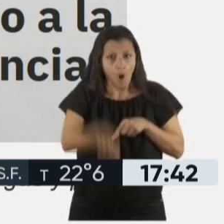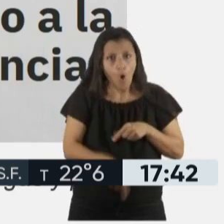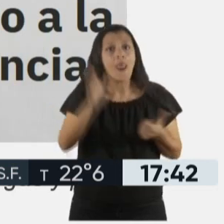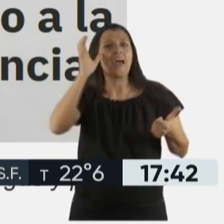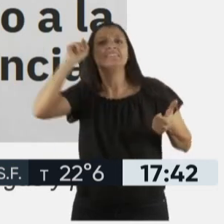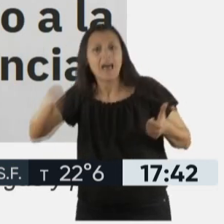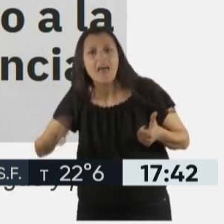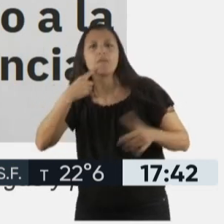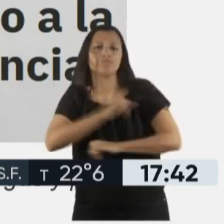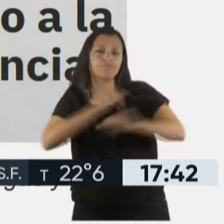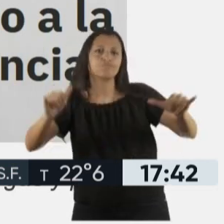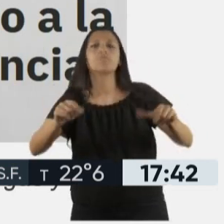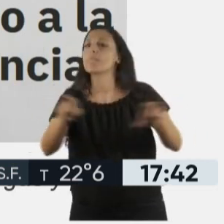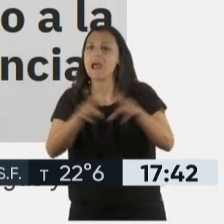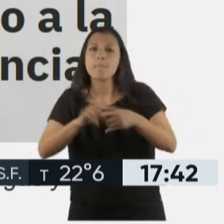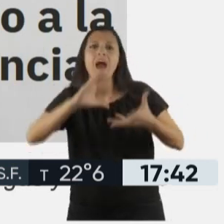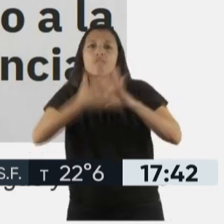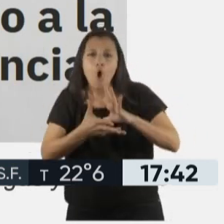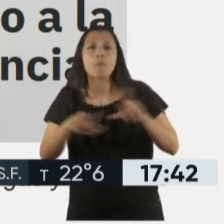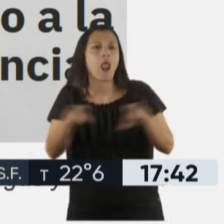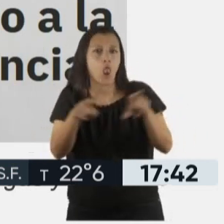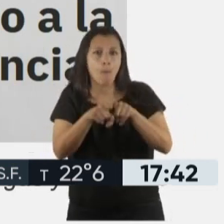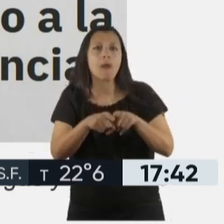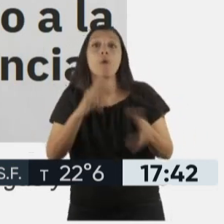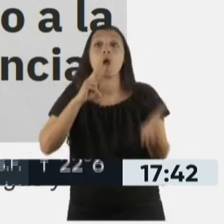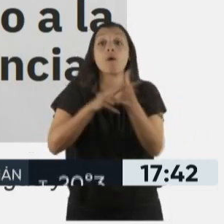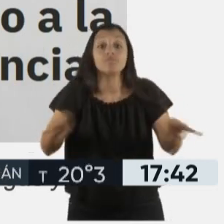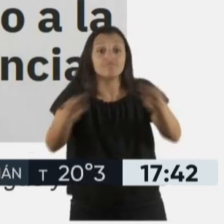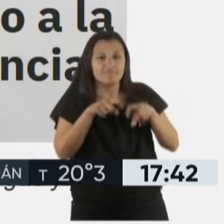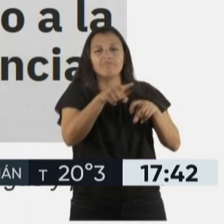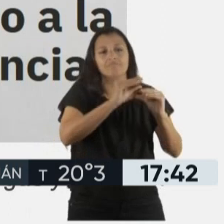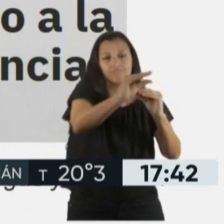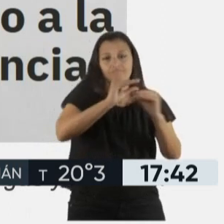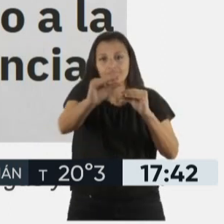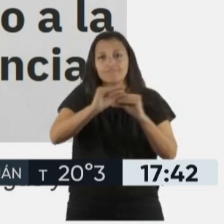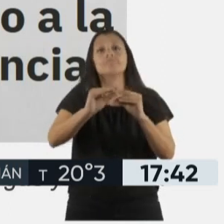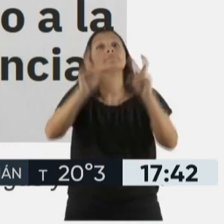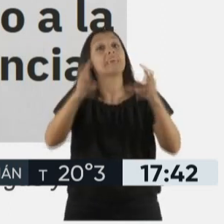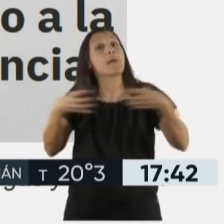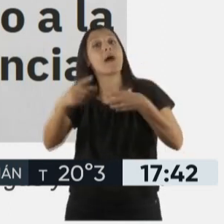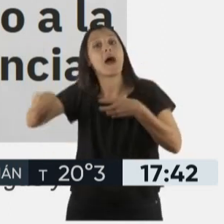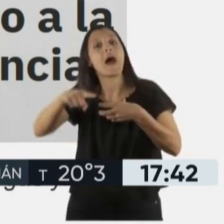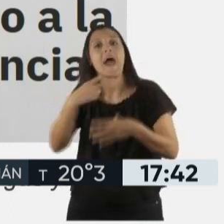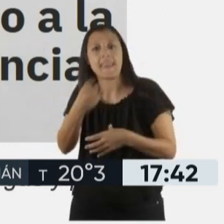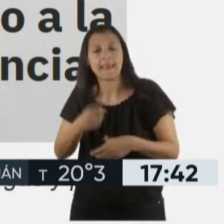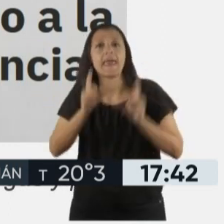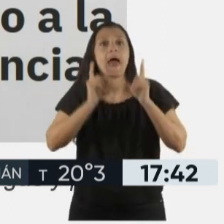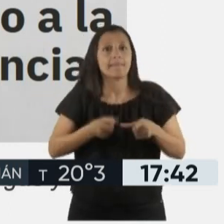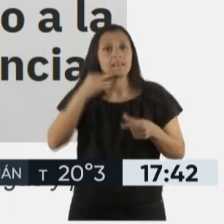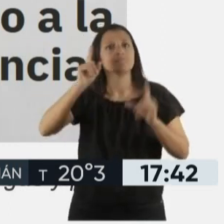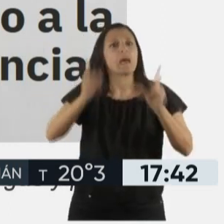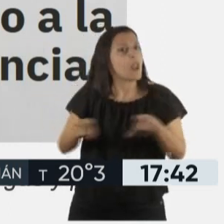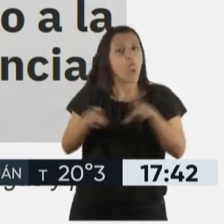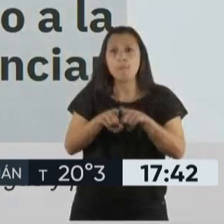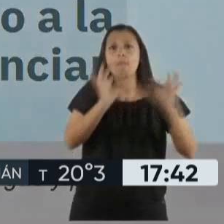ya anunció un mecanismo para administrar la renta inesperada, en particular en el sector de la energía, y el Reino Unido ha